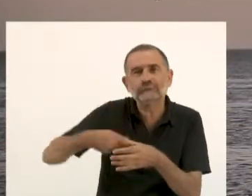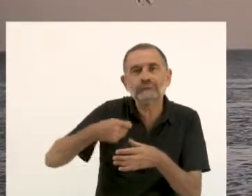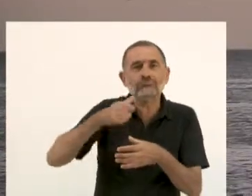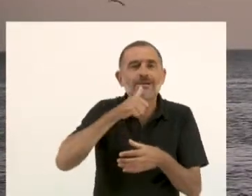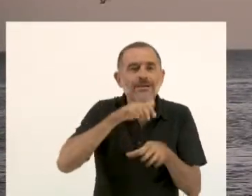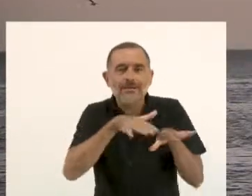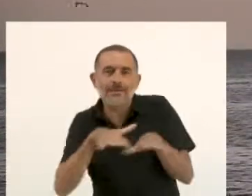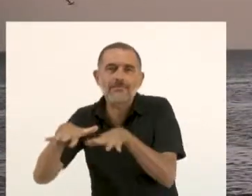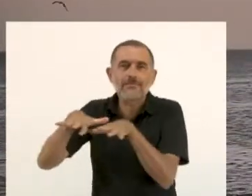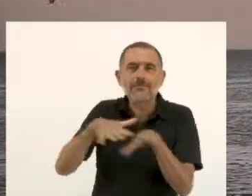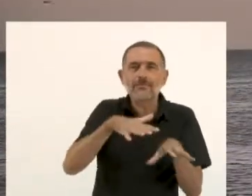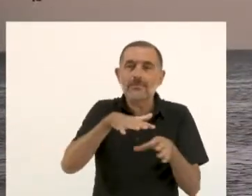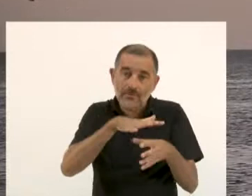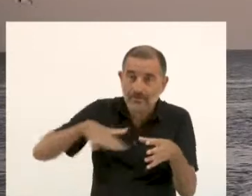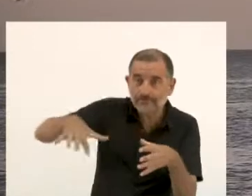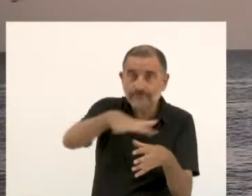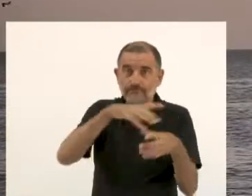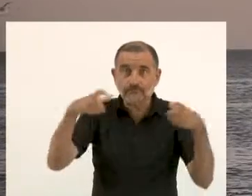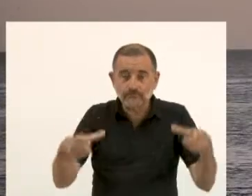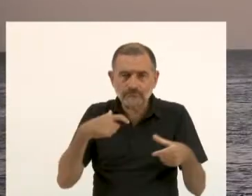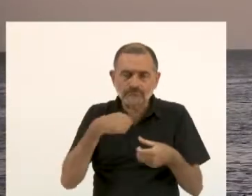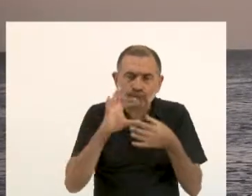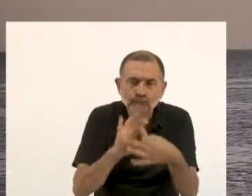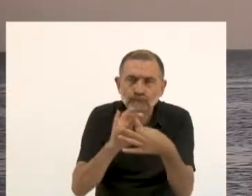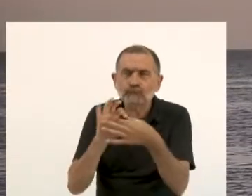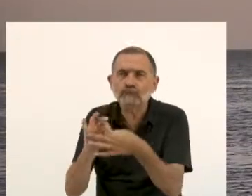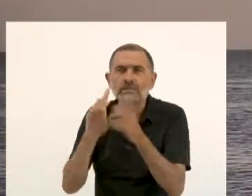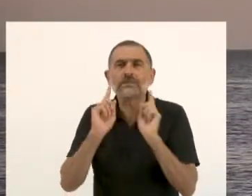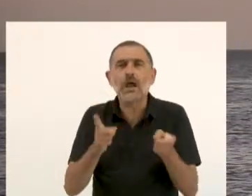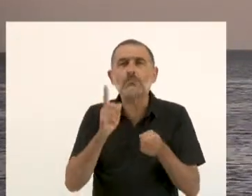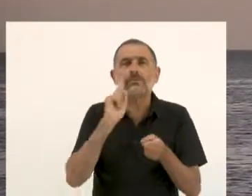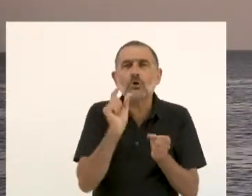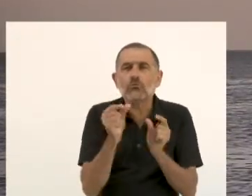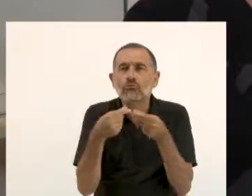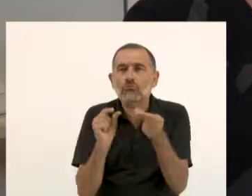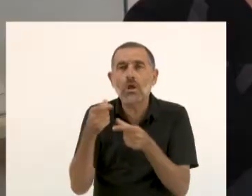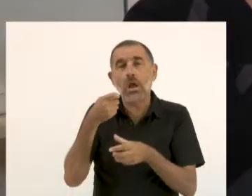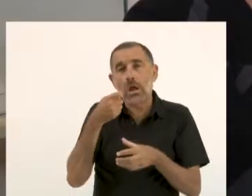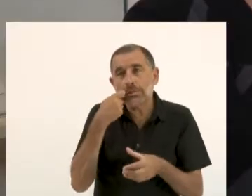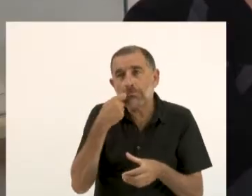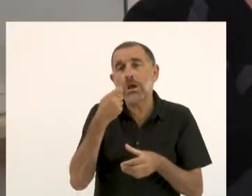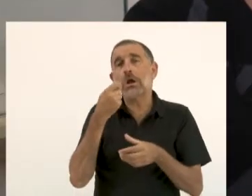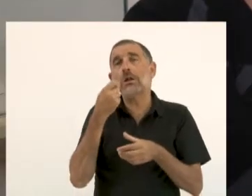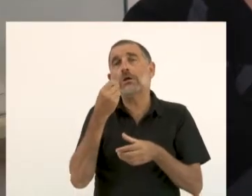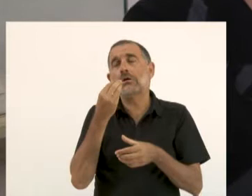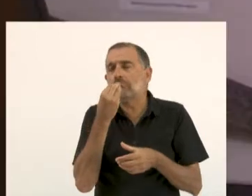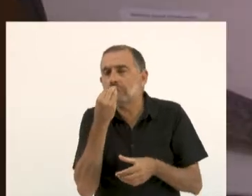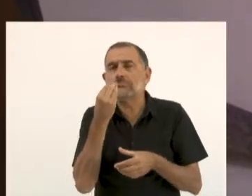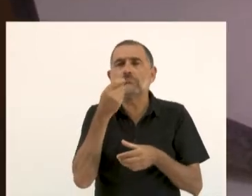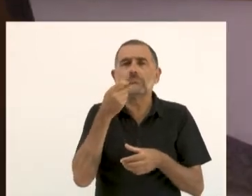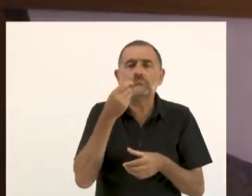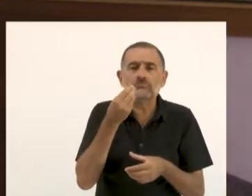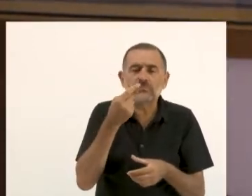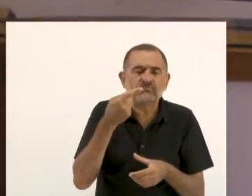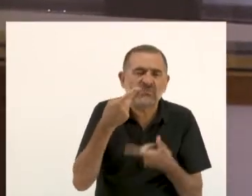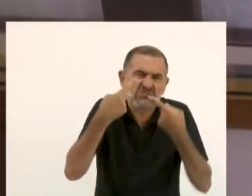zona, como también así muestras de mamíferos y algunas plantas comestibles acá de la región. El